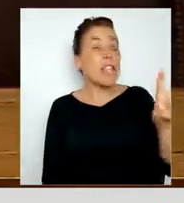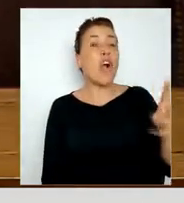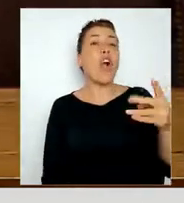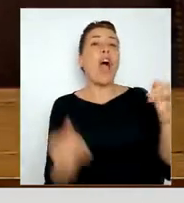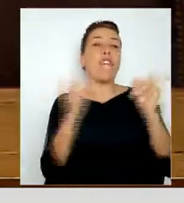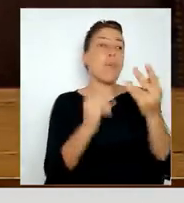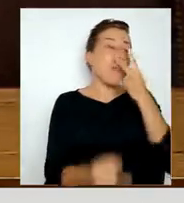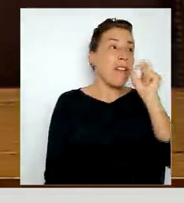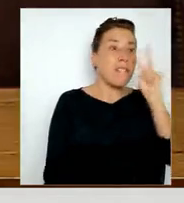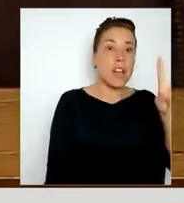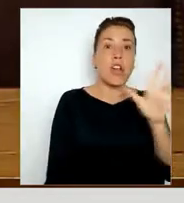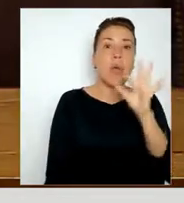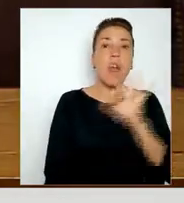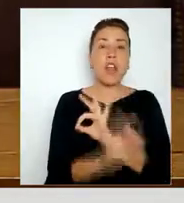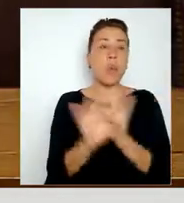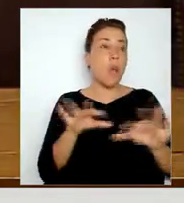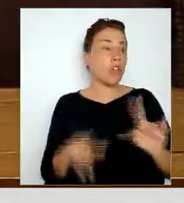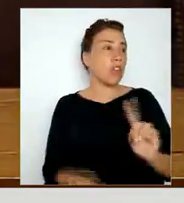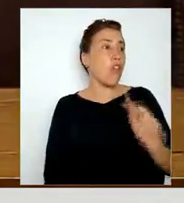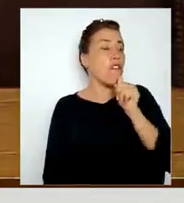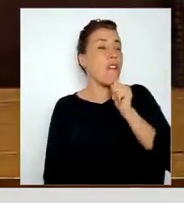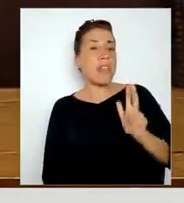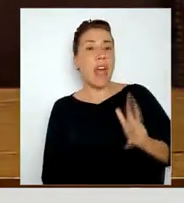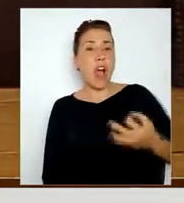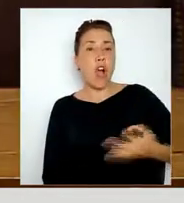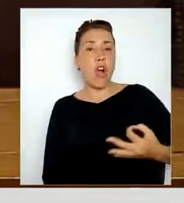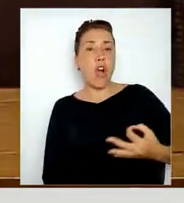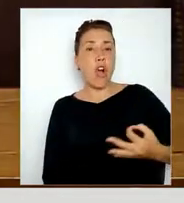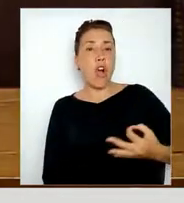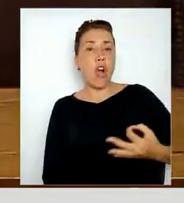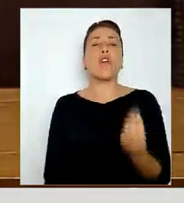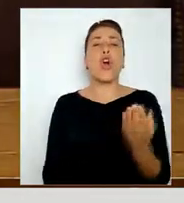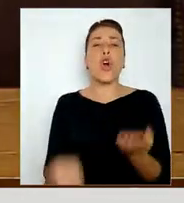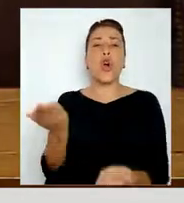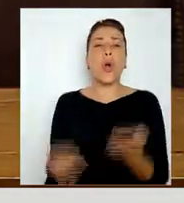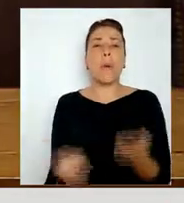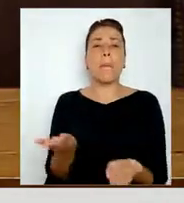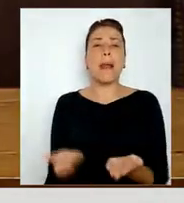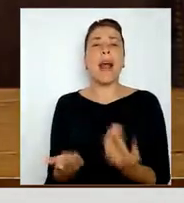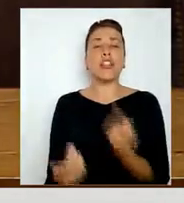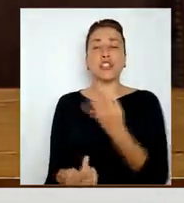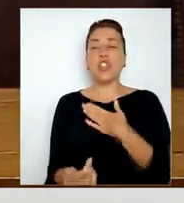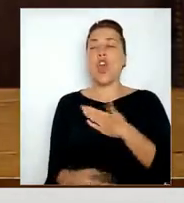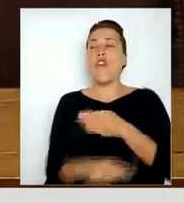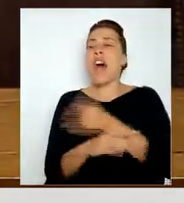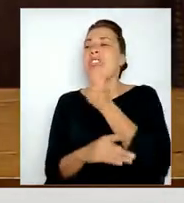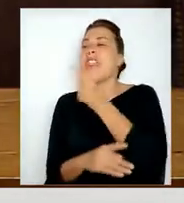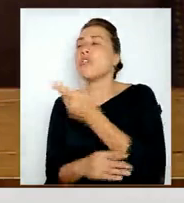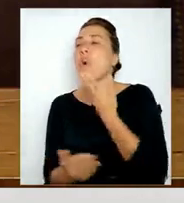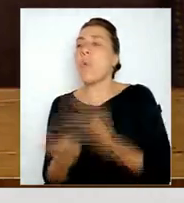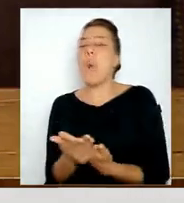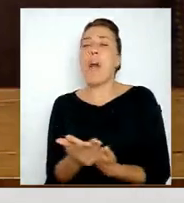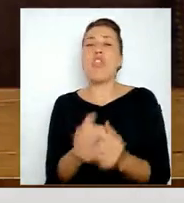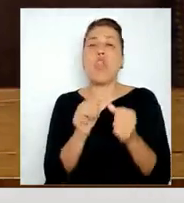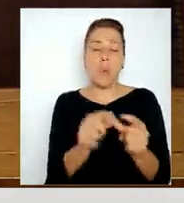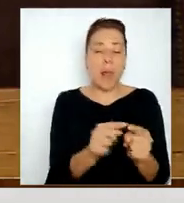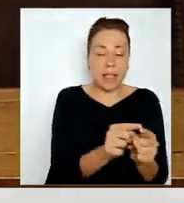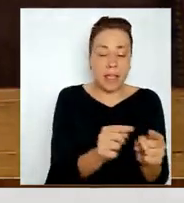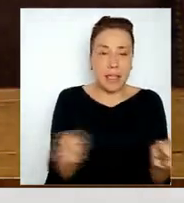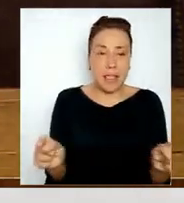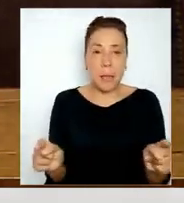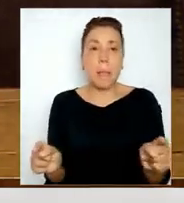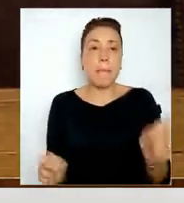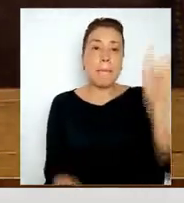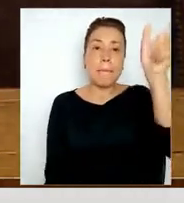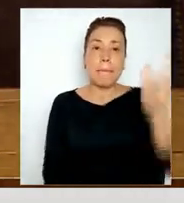deshonestidad Por qué no es bueno comparar autodenuncias cuando se está hablando de un periodo porque las personas no se